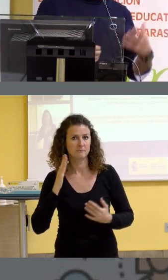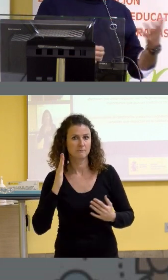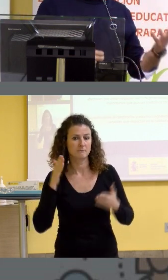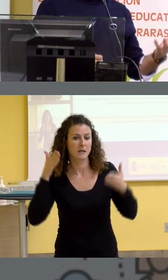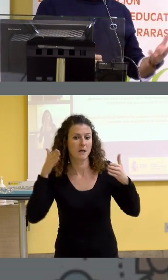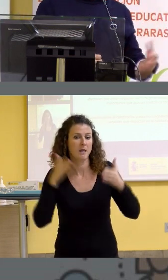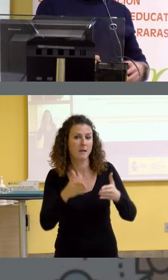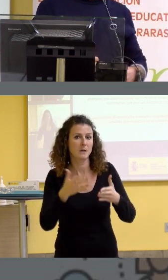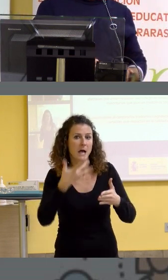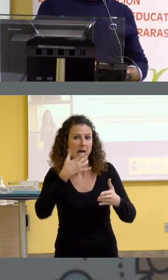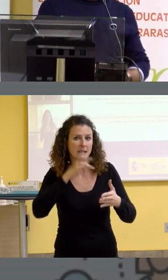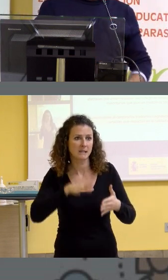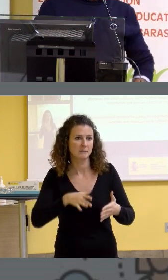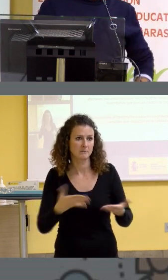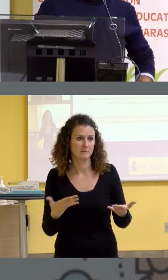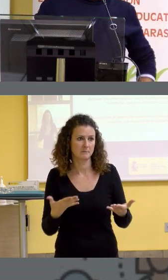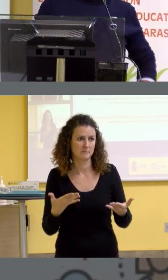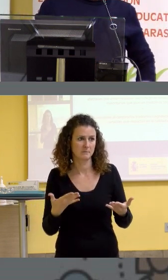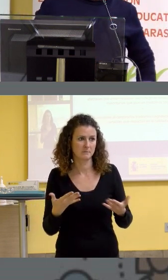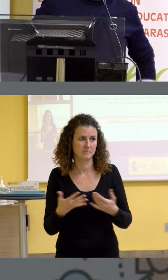¿A quién atacaríais?